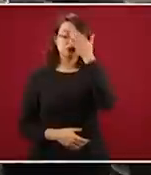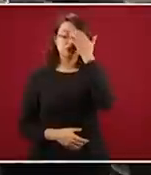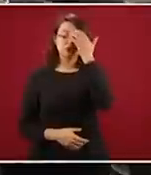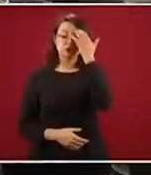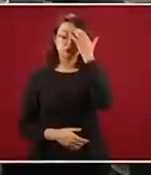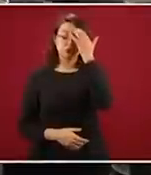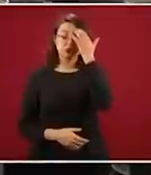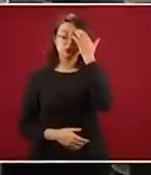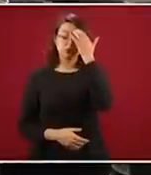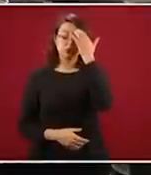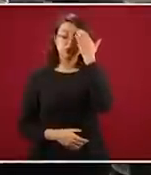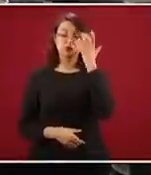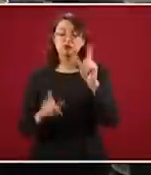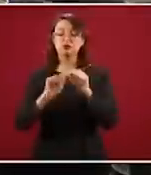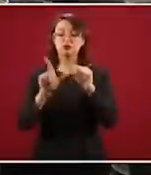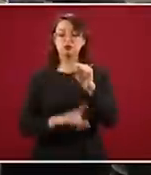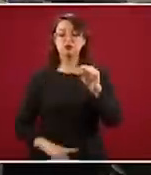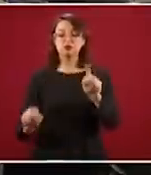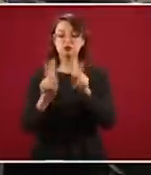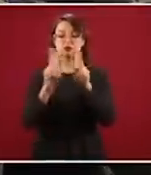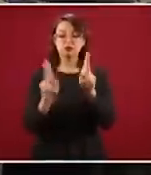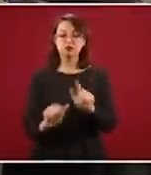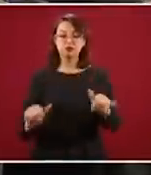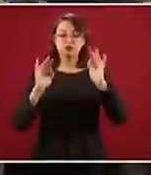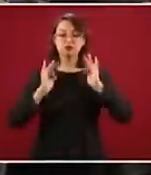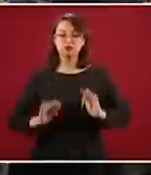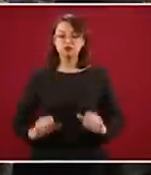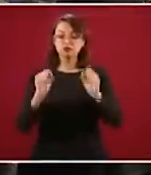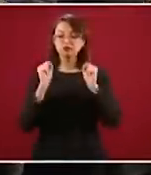garantizar la paz y la tranquilidad. Esto es